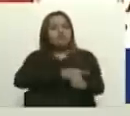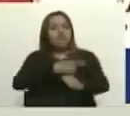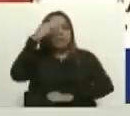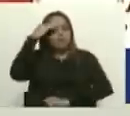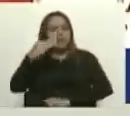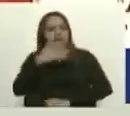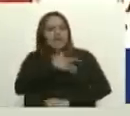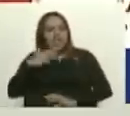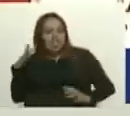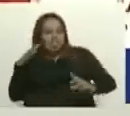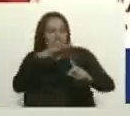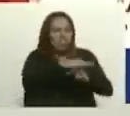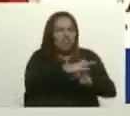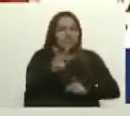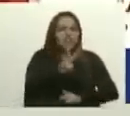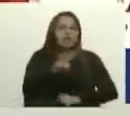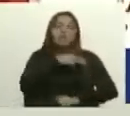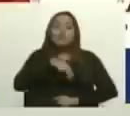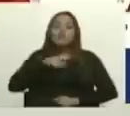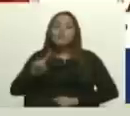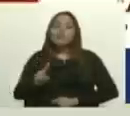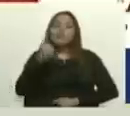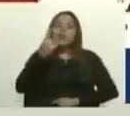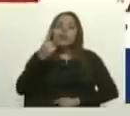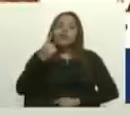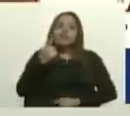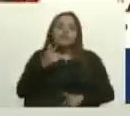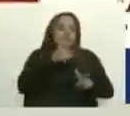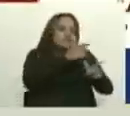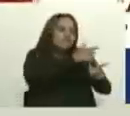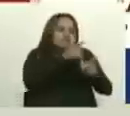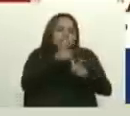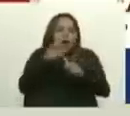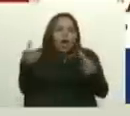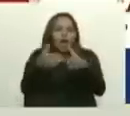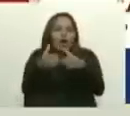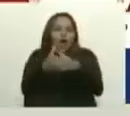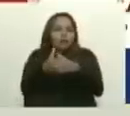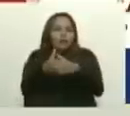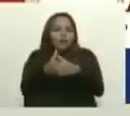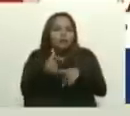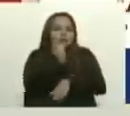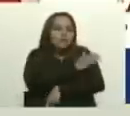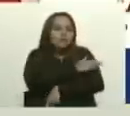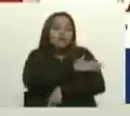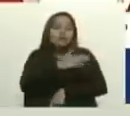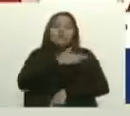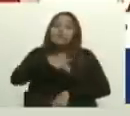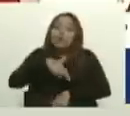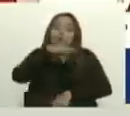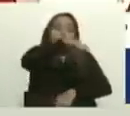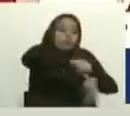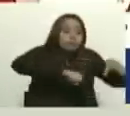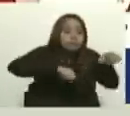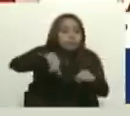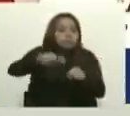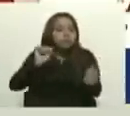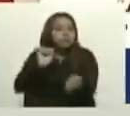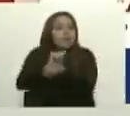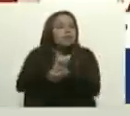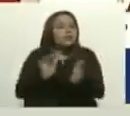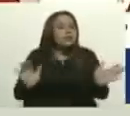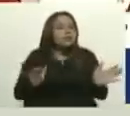país, nosotros vamos primero por los enemigos de la patria, los internos. Vamos por ellos y por ellas